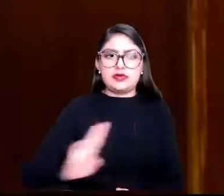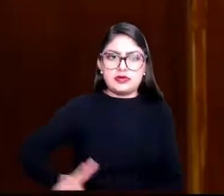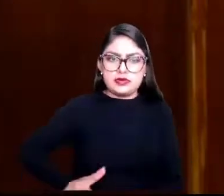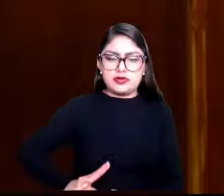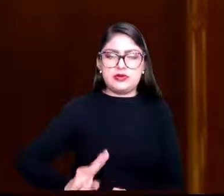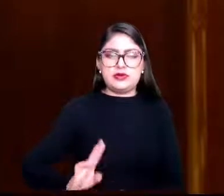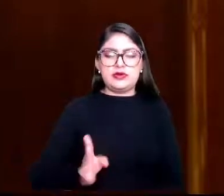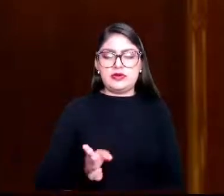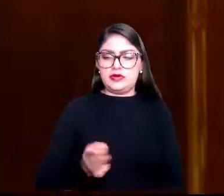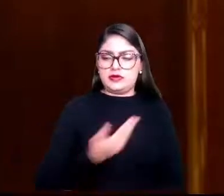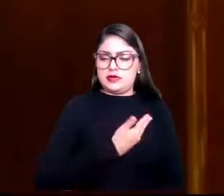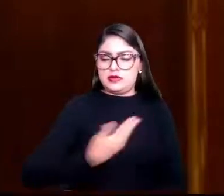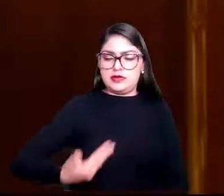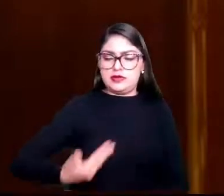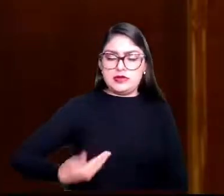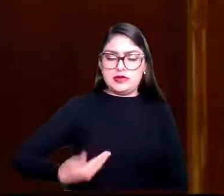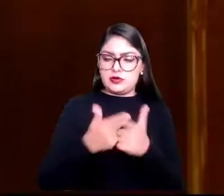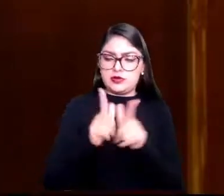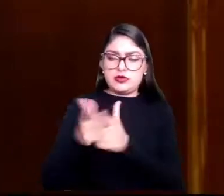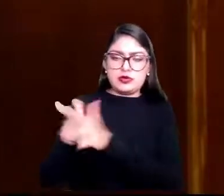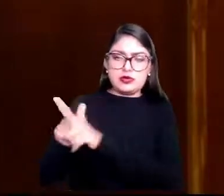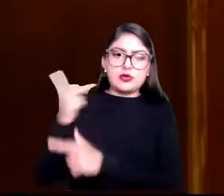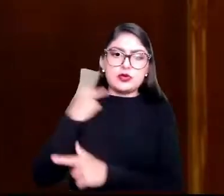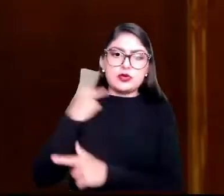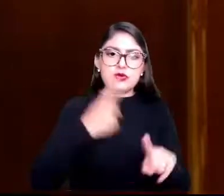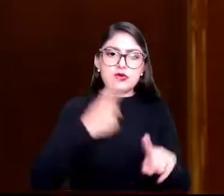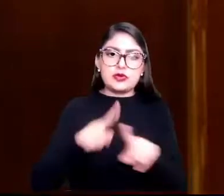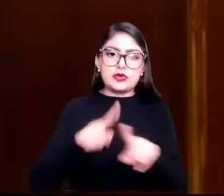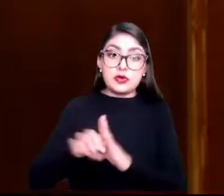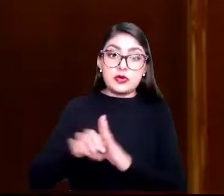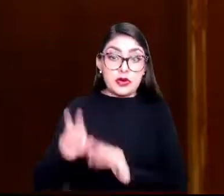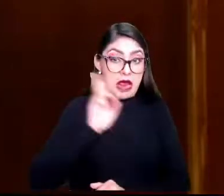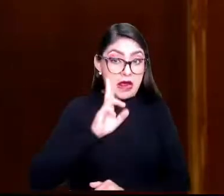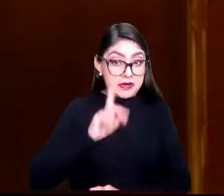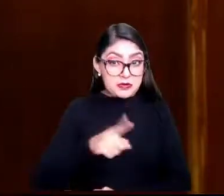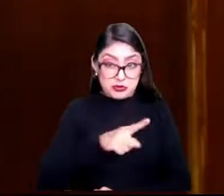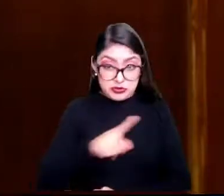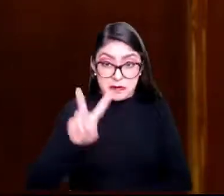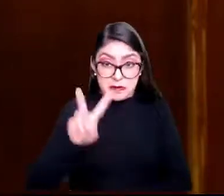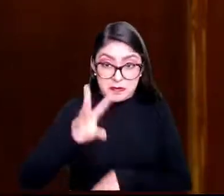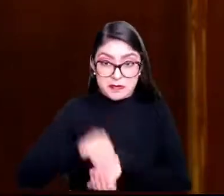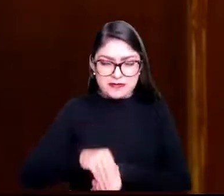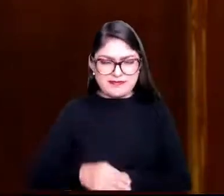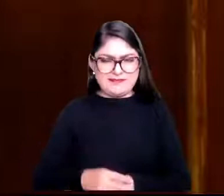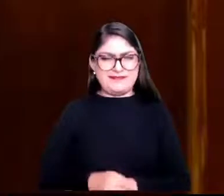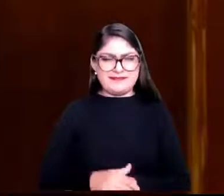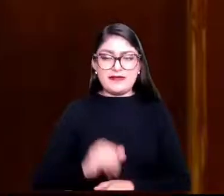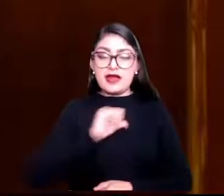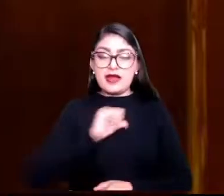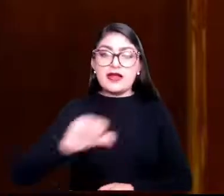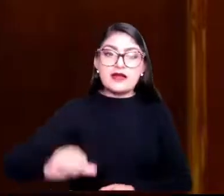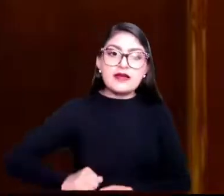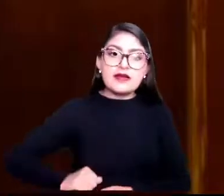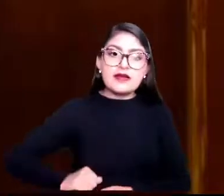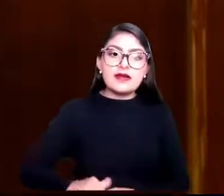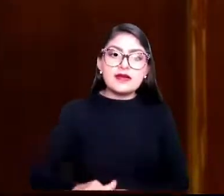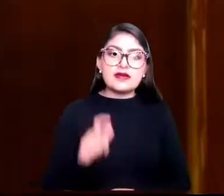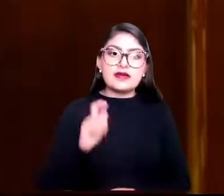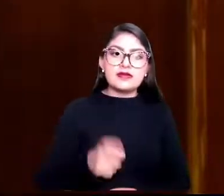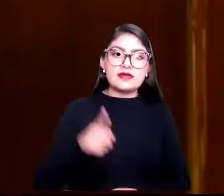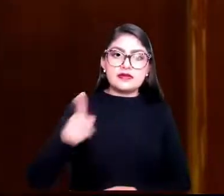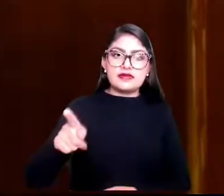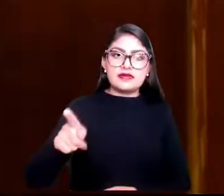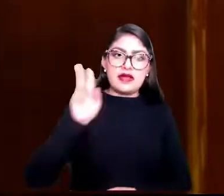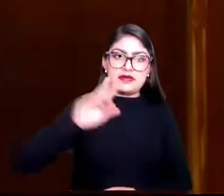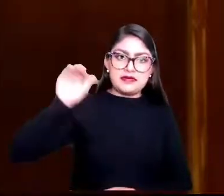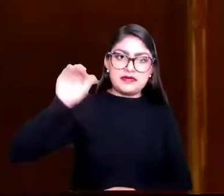diría si lo hubieran permitido. Yo, si fuera el alcalde, inclusive miraría a la Suprema Corte, porque están invadiendo sus facultades, así lo diría